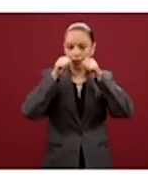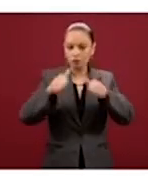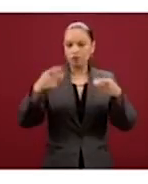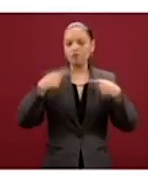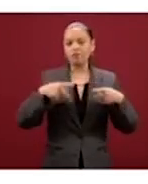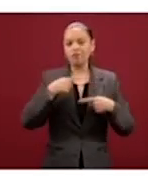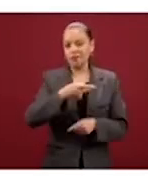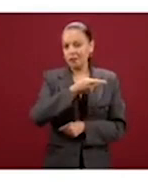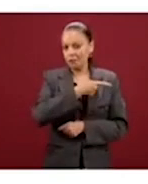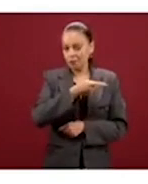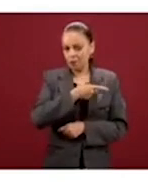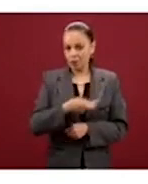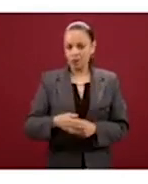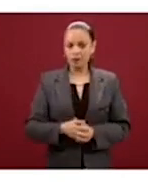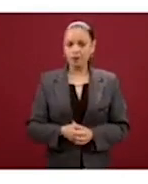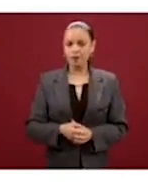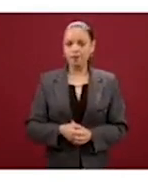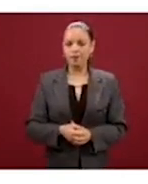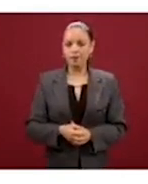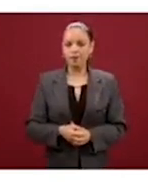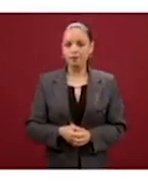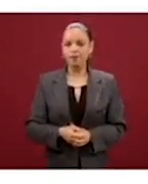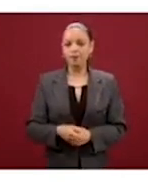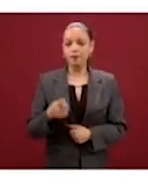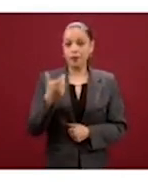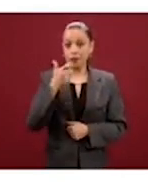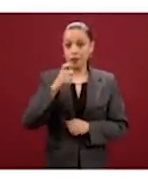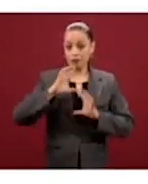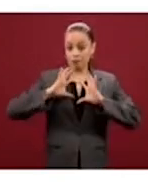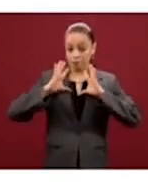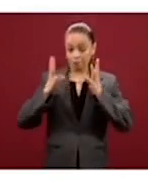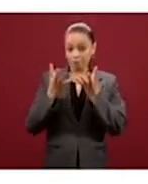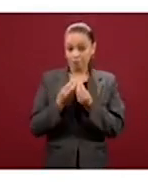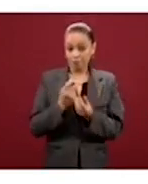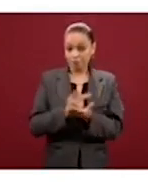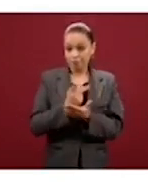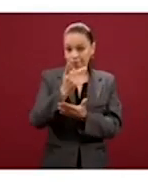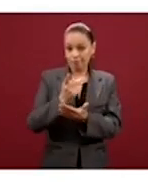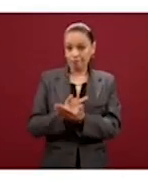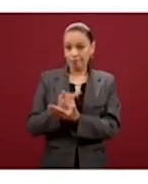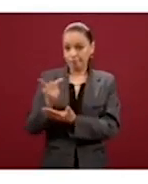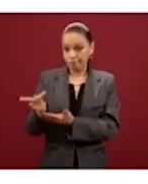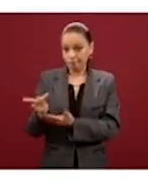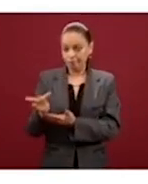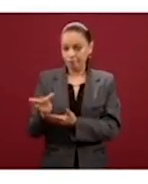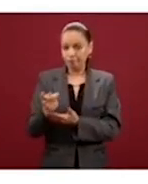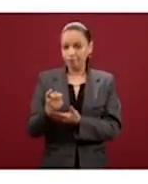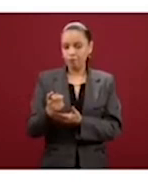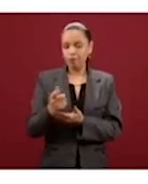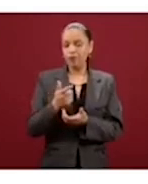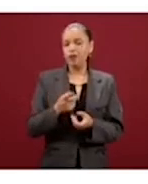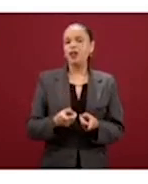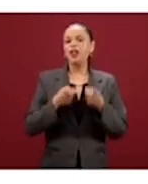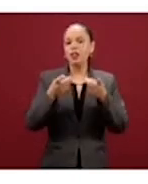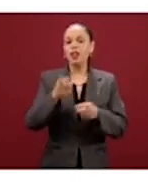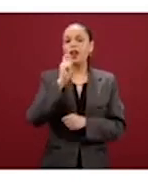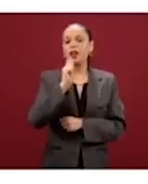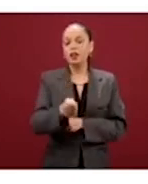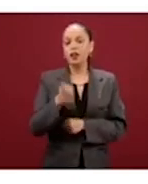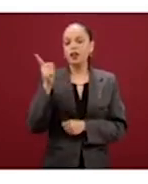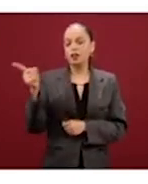total de los premios será entregado por el Instituto